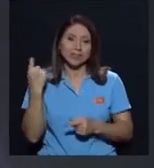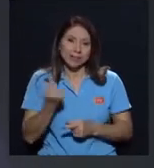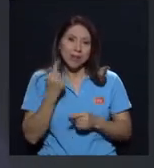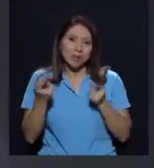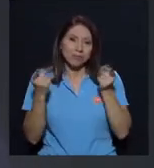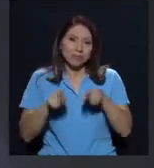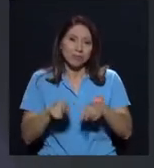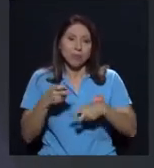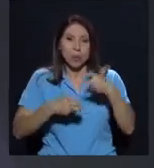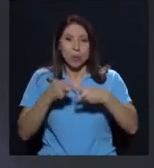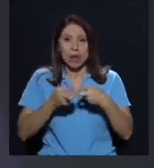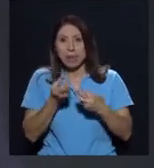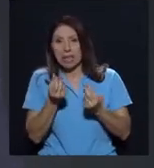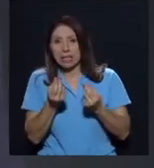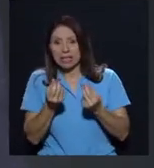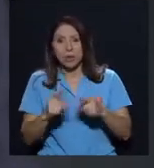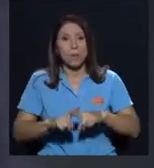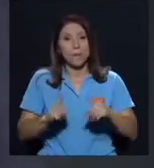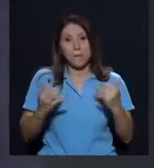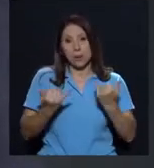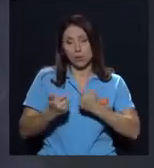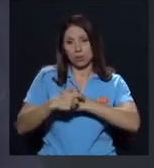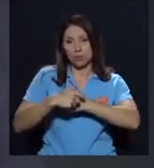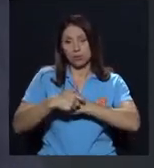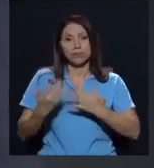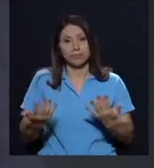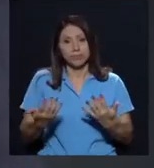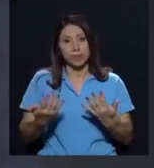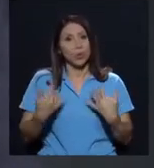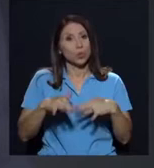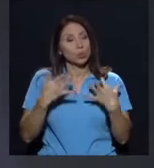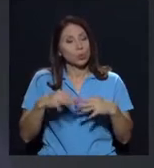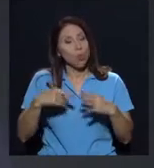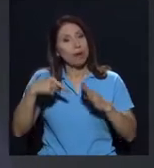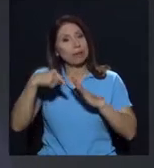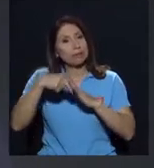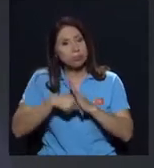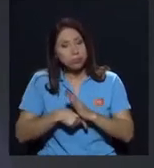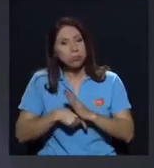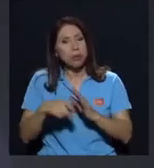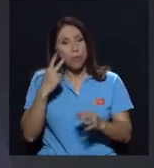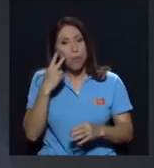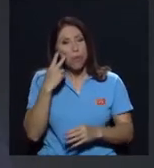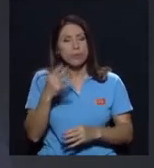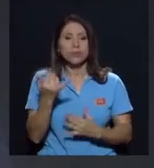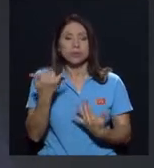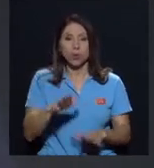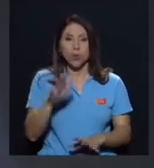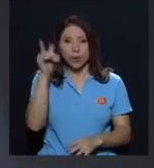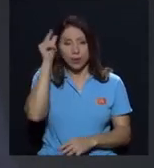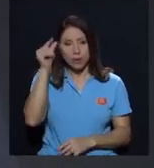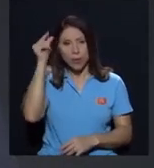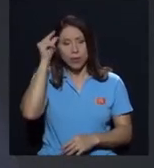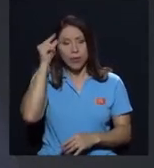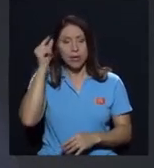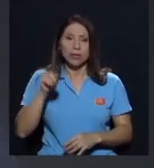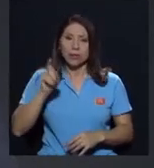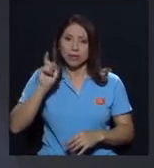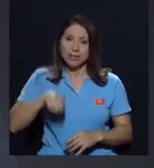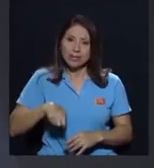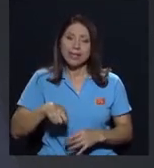fiscal pero en este momento la situación es apremiante hemos visto como el gobierno han tenido que salir